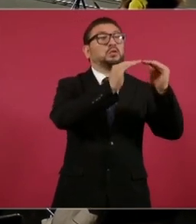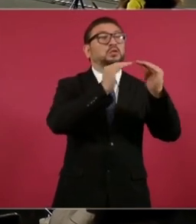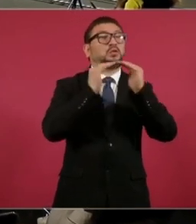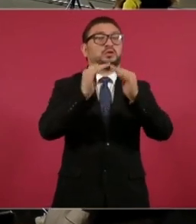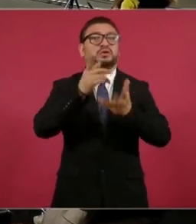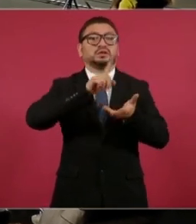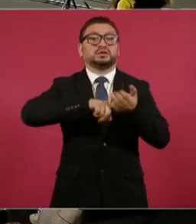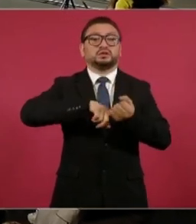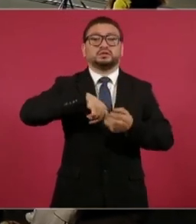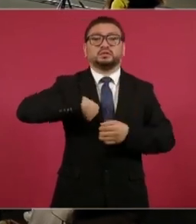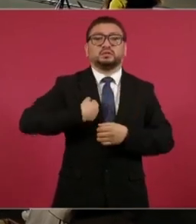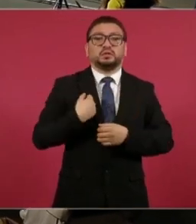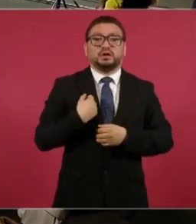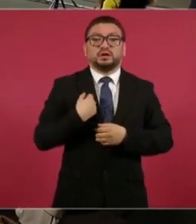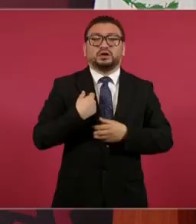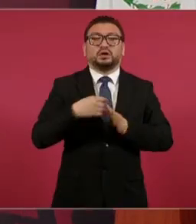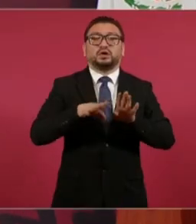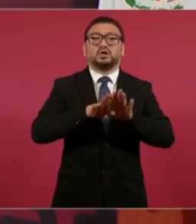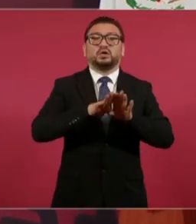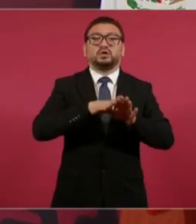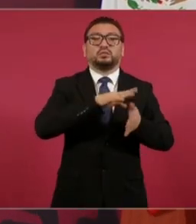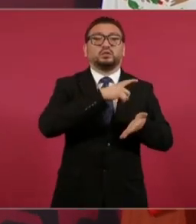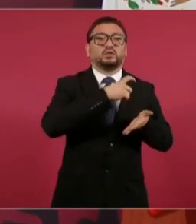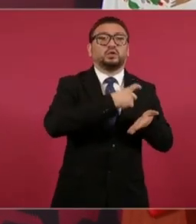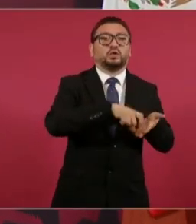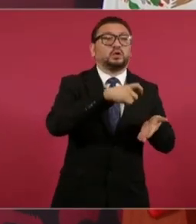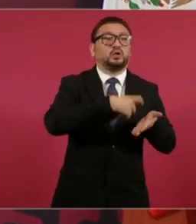para comprar y distribuir